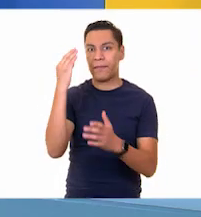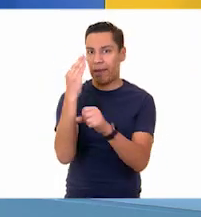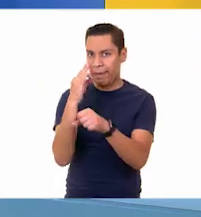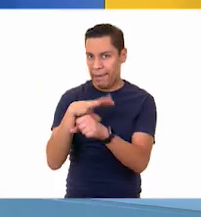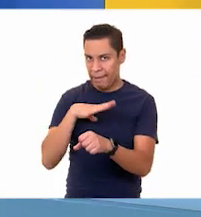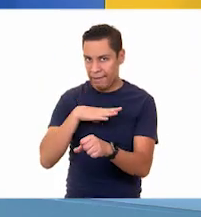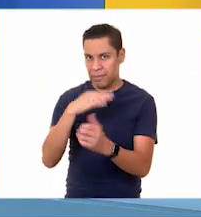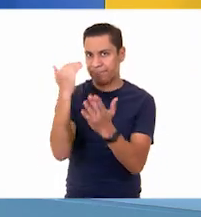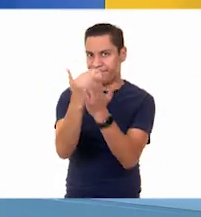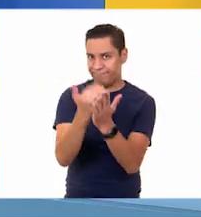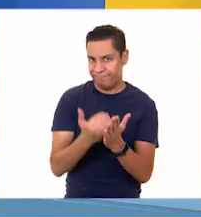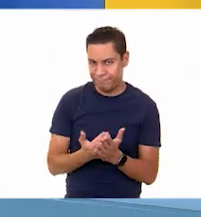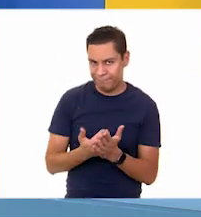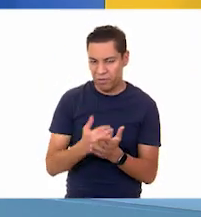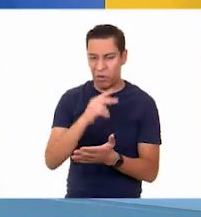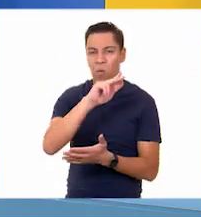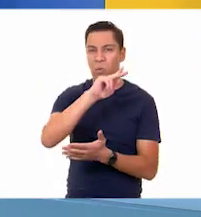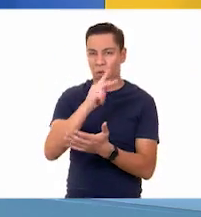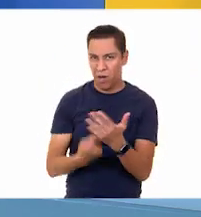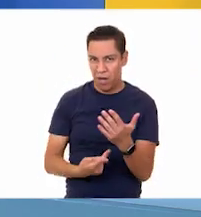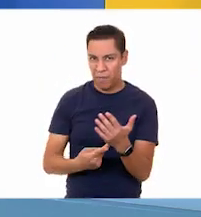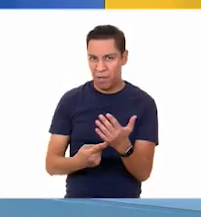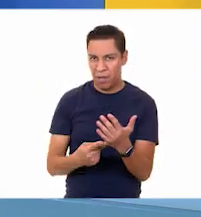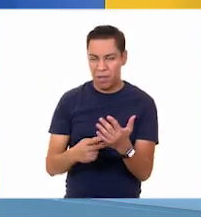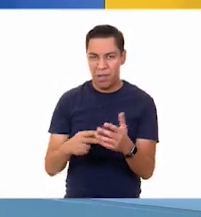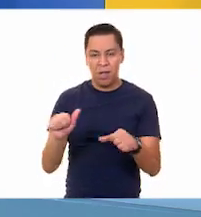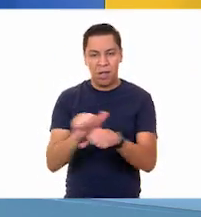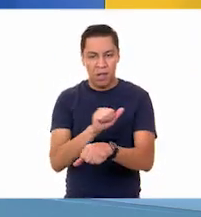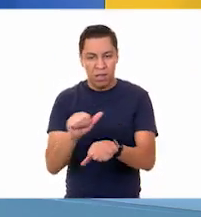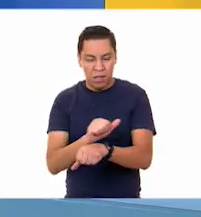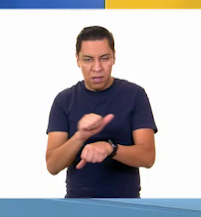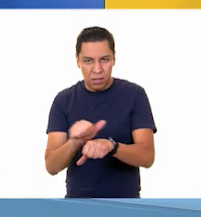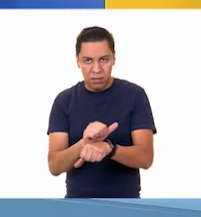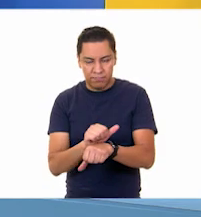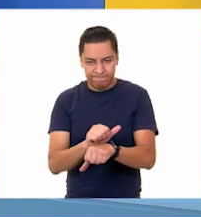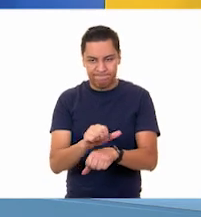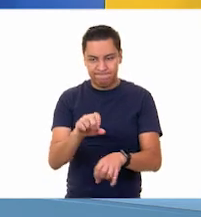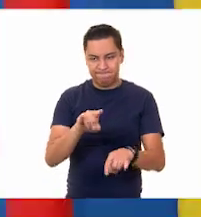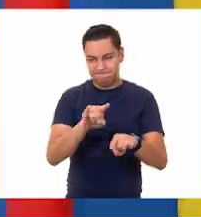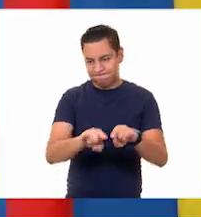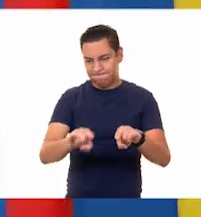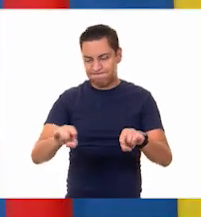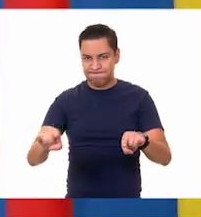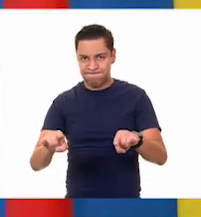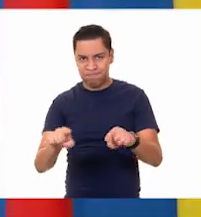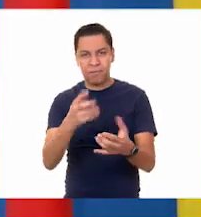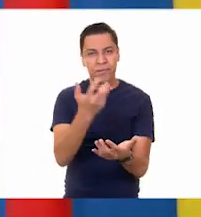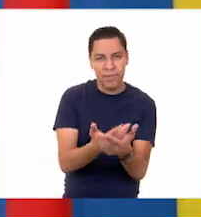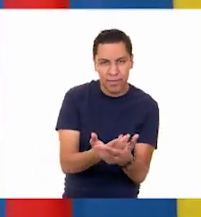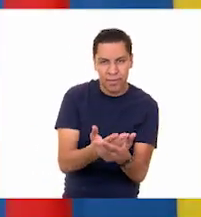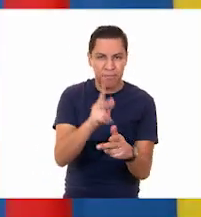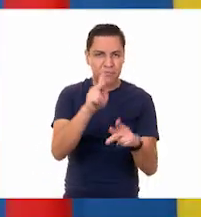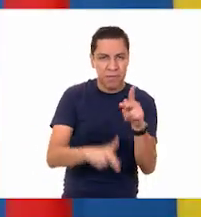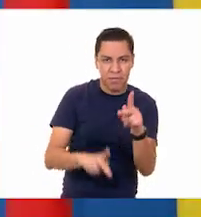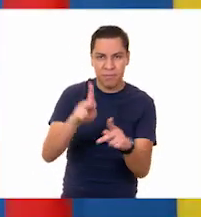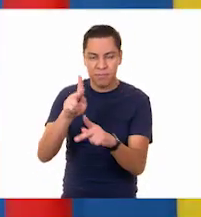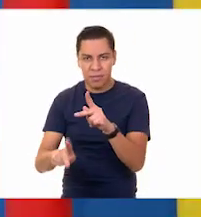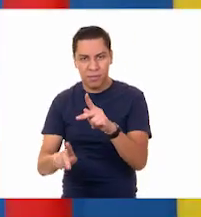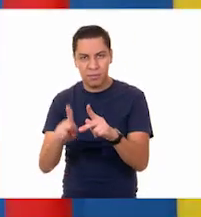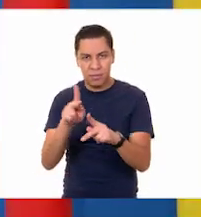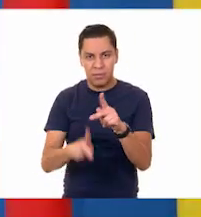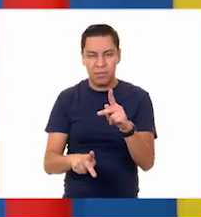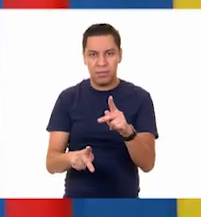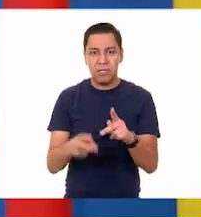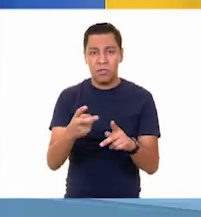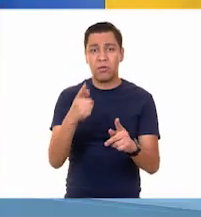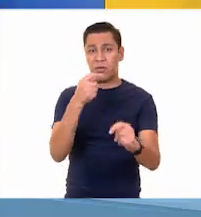el programa Hoy No Circula, que se lanzó por primera vez en 1989. Entonces, ¿el transporte es la principal causa de